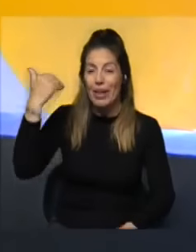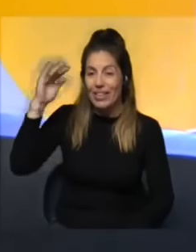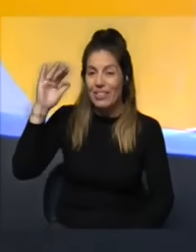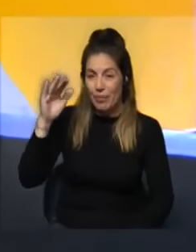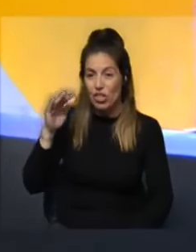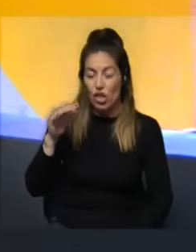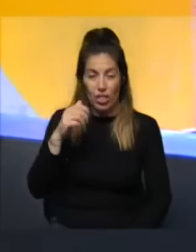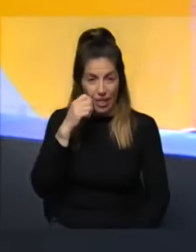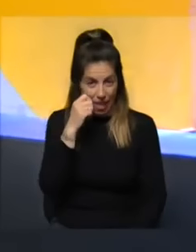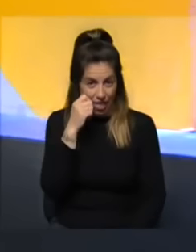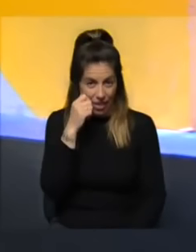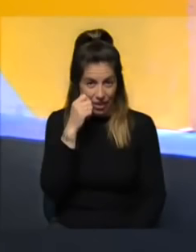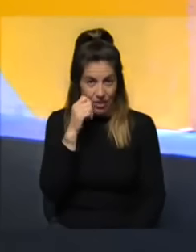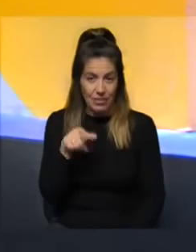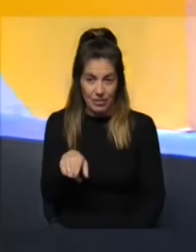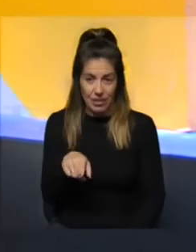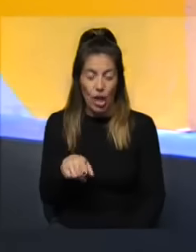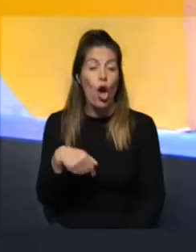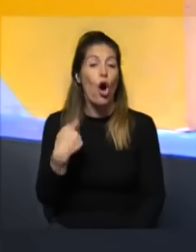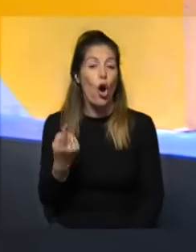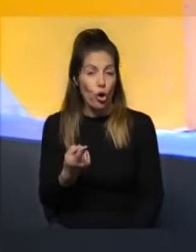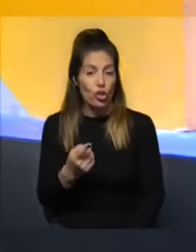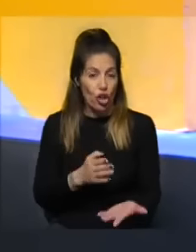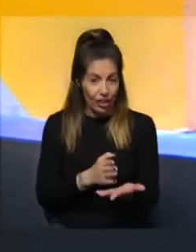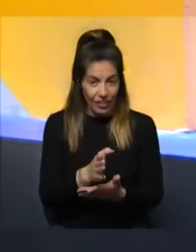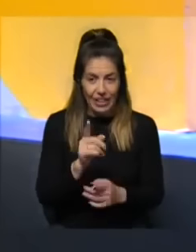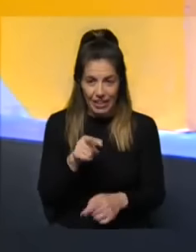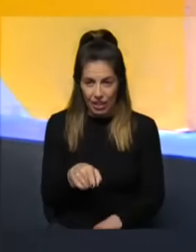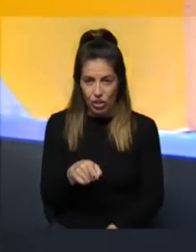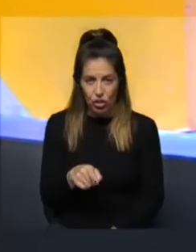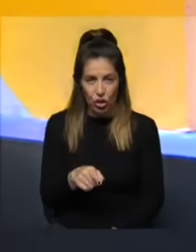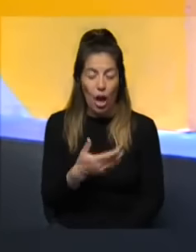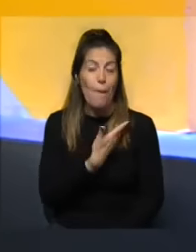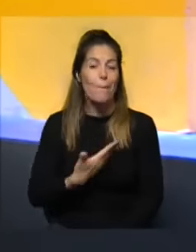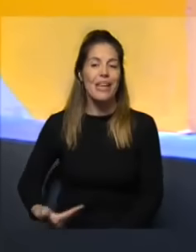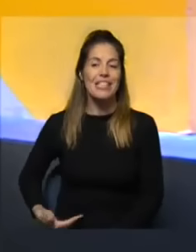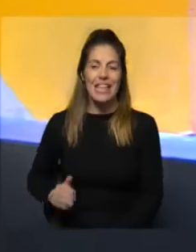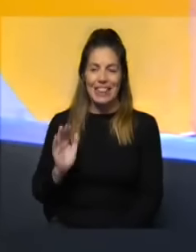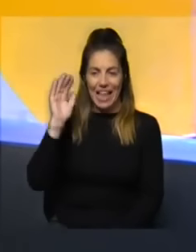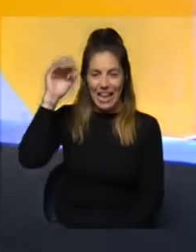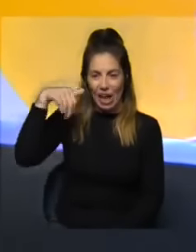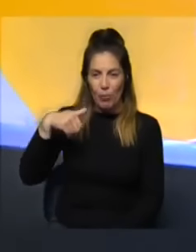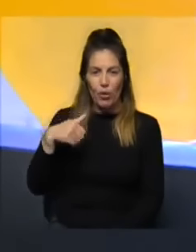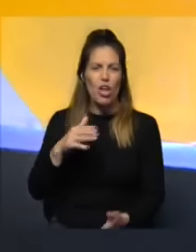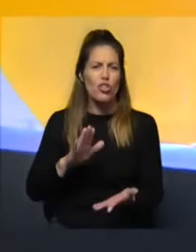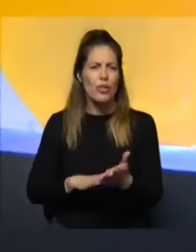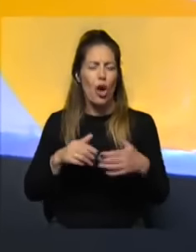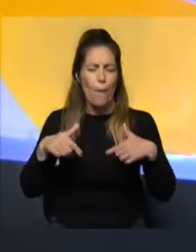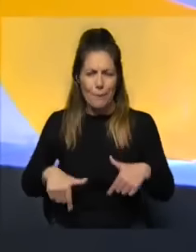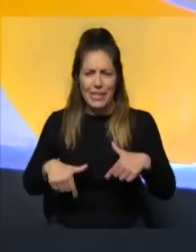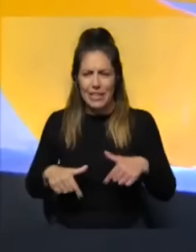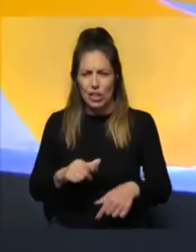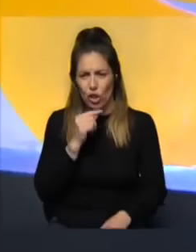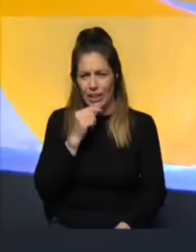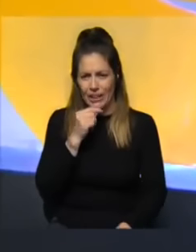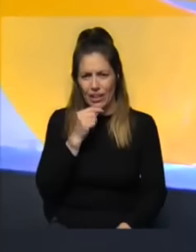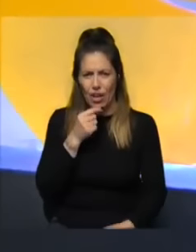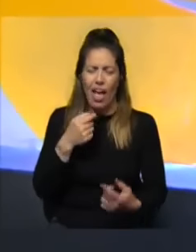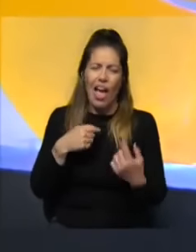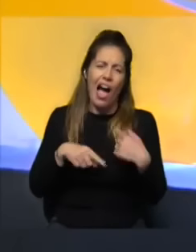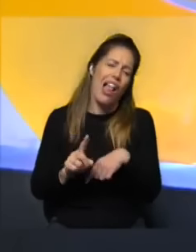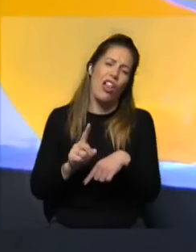Maldonado. Otro ribete, el presidente de la República y sobre todo el ministro del Interior algo